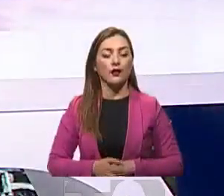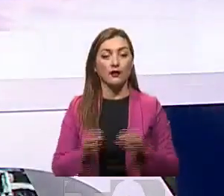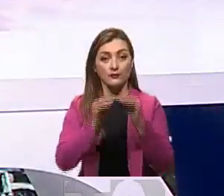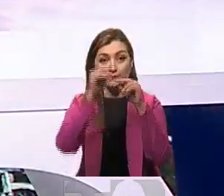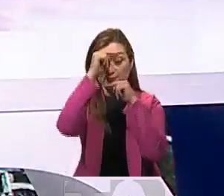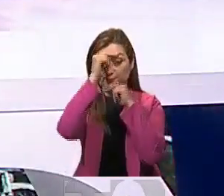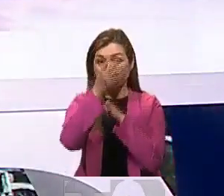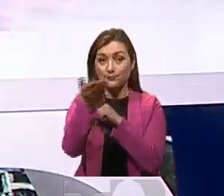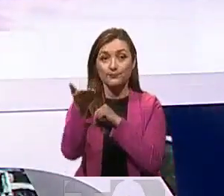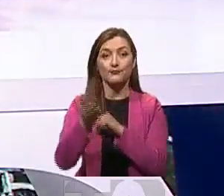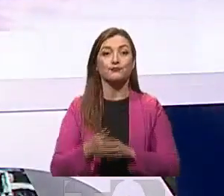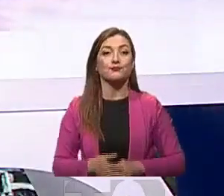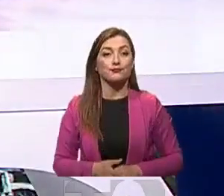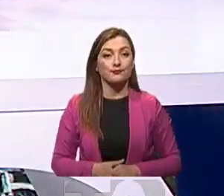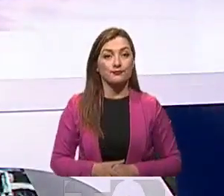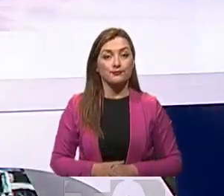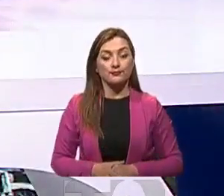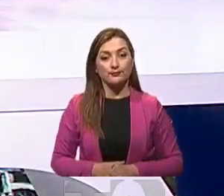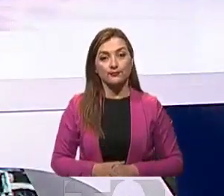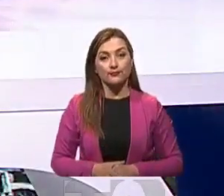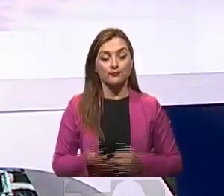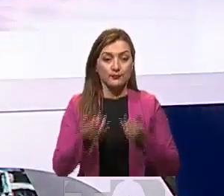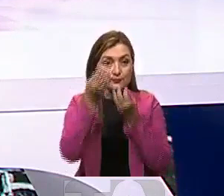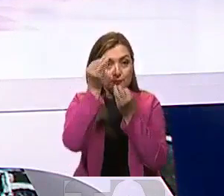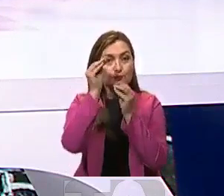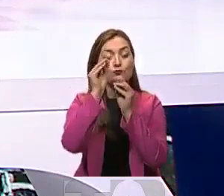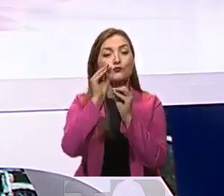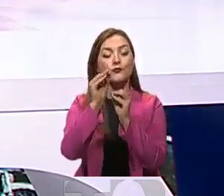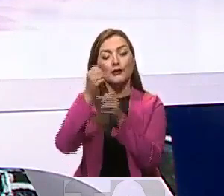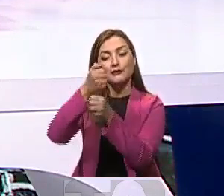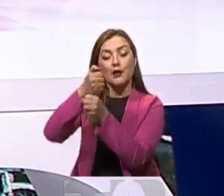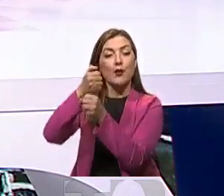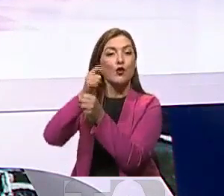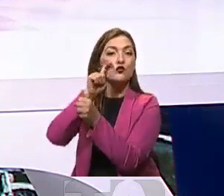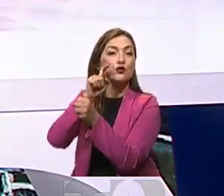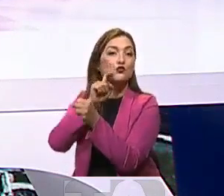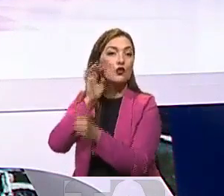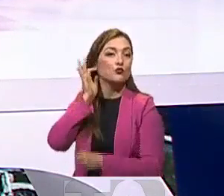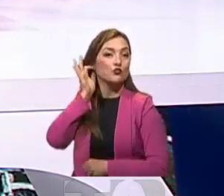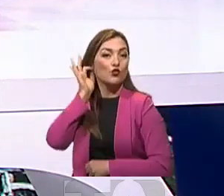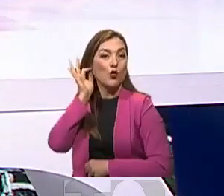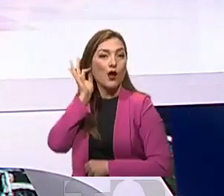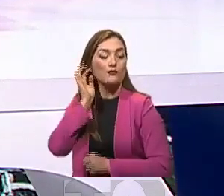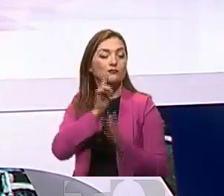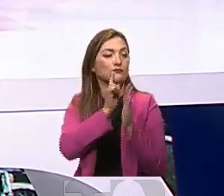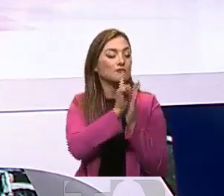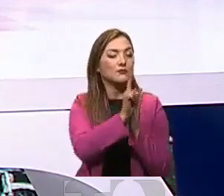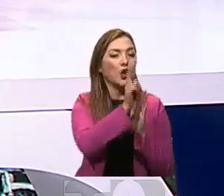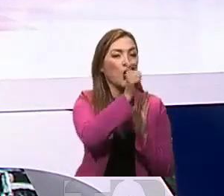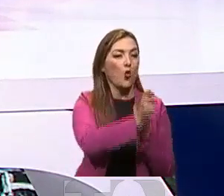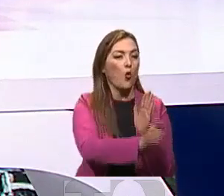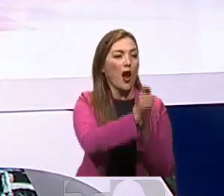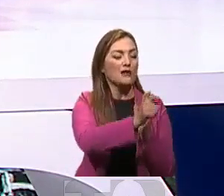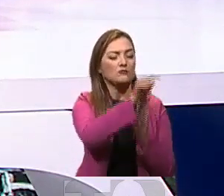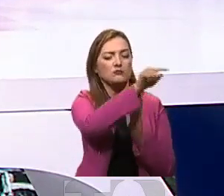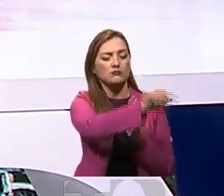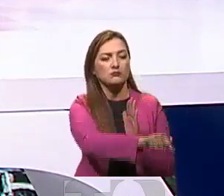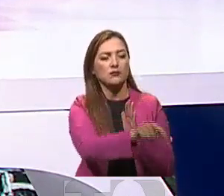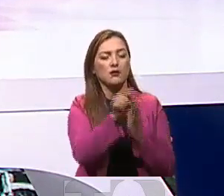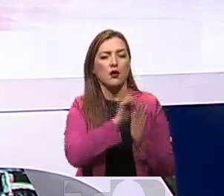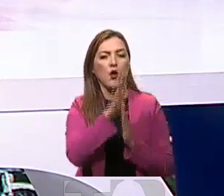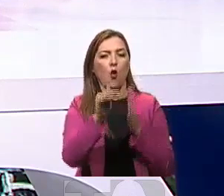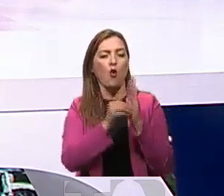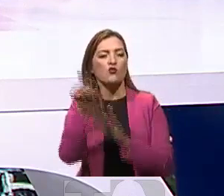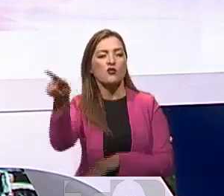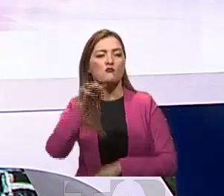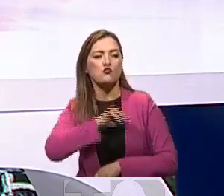Estamos de regreso con más información. Les contamos ahora que trabajadoras sexuales ganaron una acción de protección interpuesta al municipio de